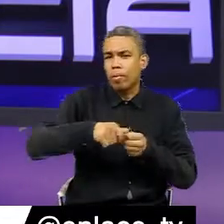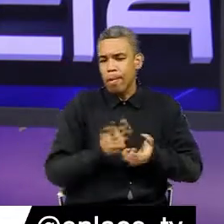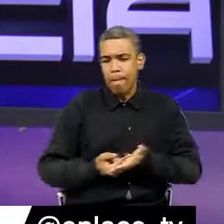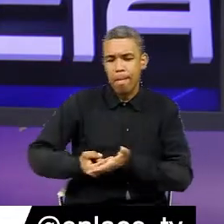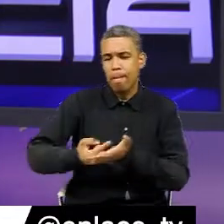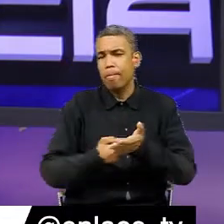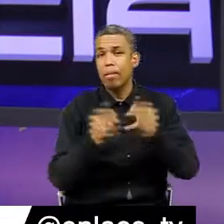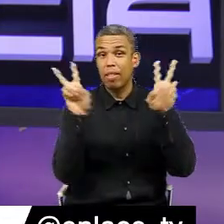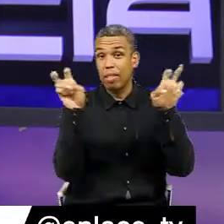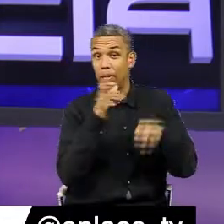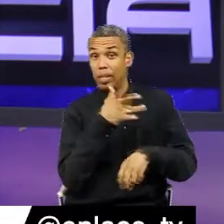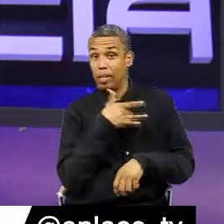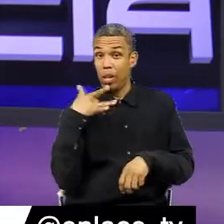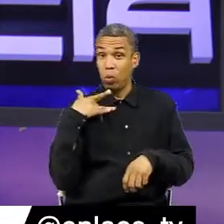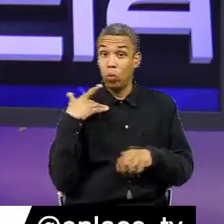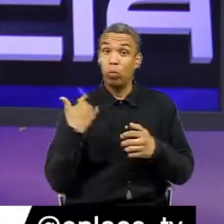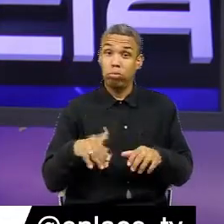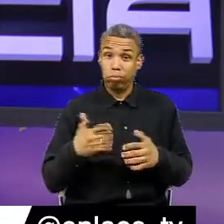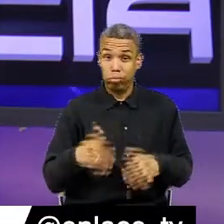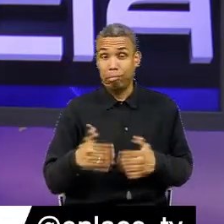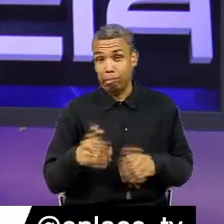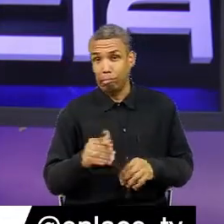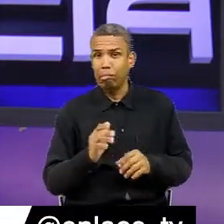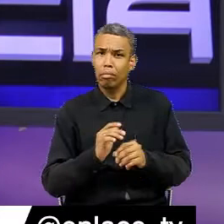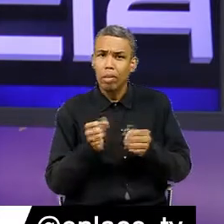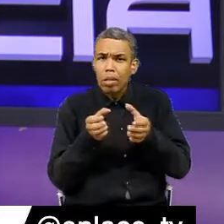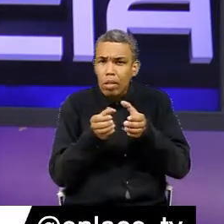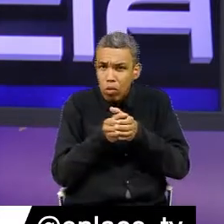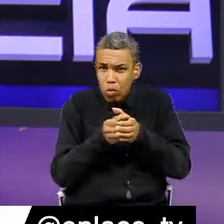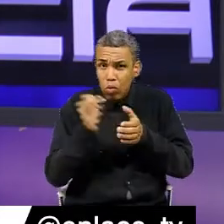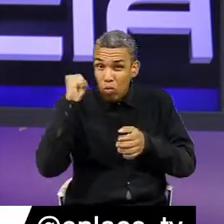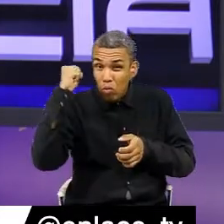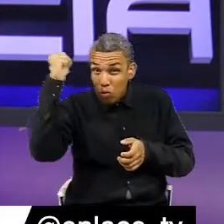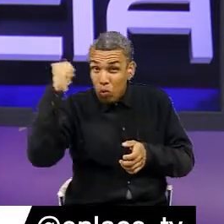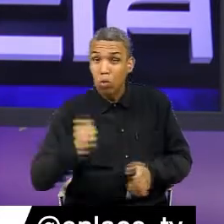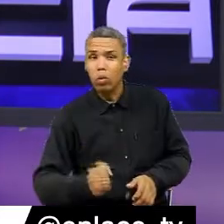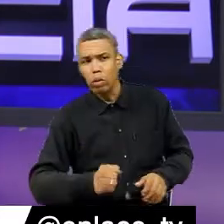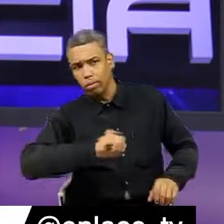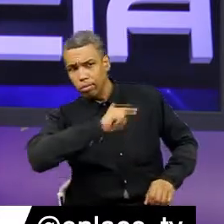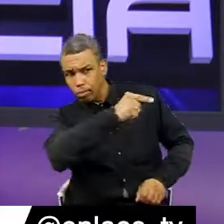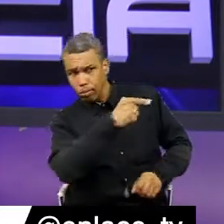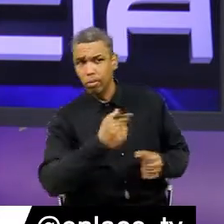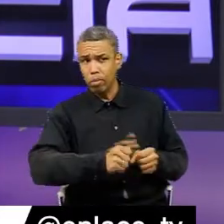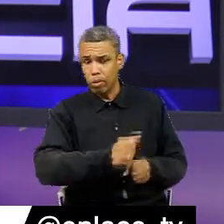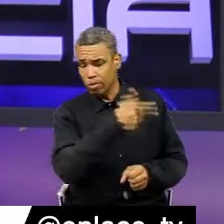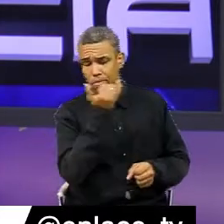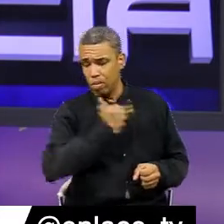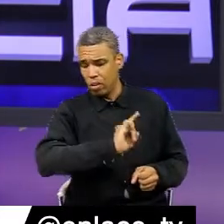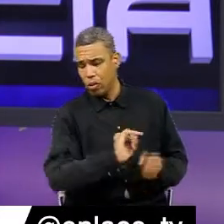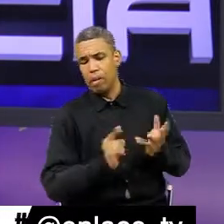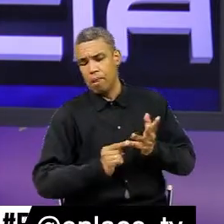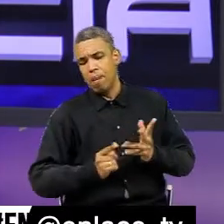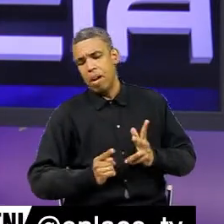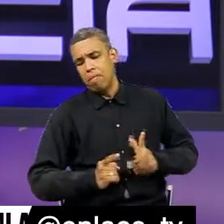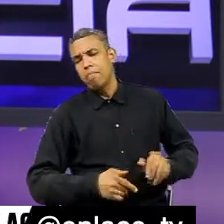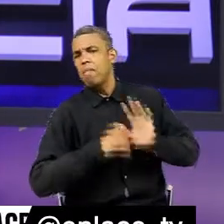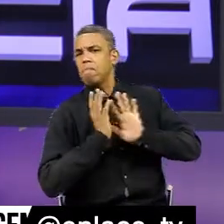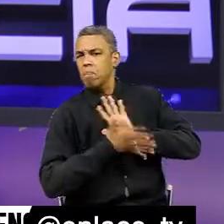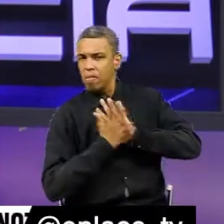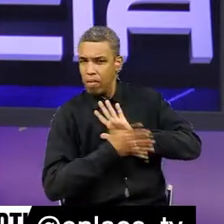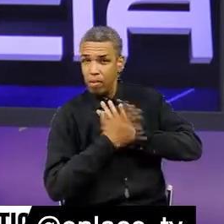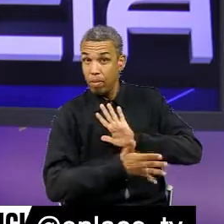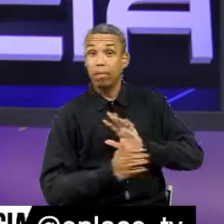que desde la Unión Sindical Obrera USO se ha venido defendiendo acérrimamente, y por supuesto conclusiones importantes quedaron en